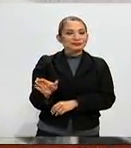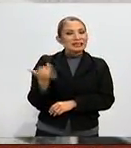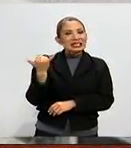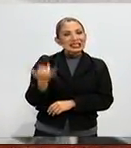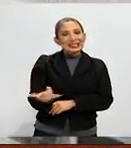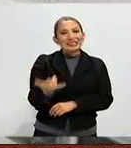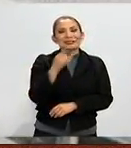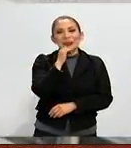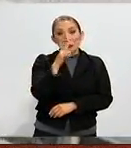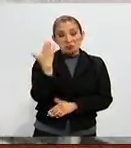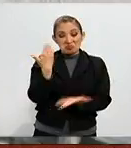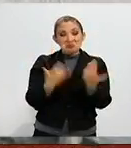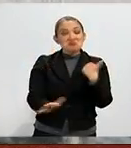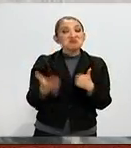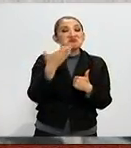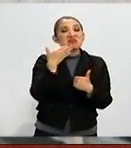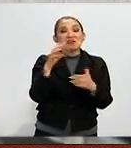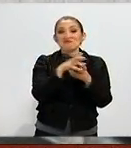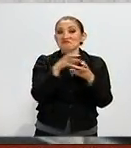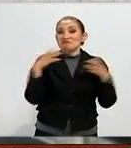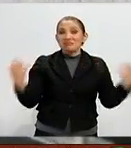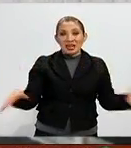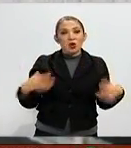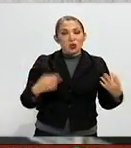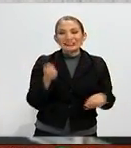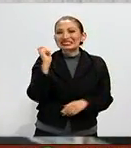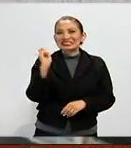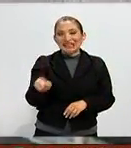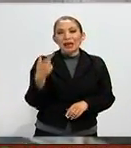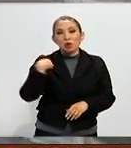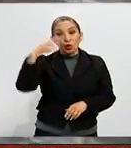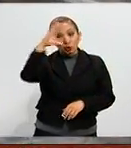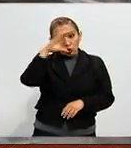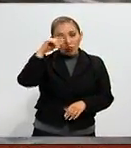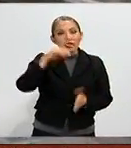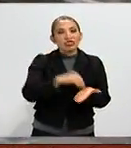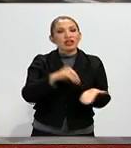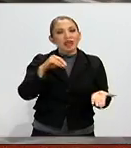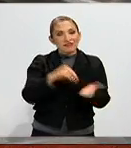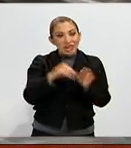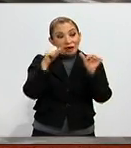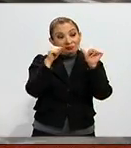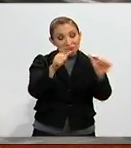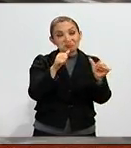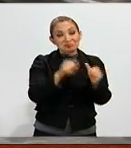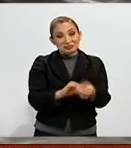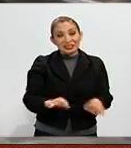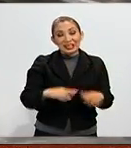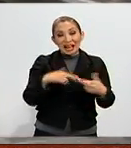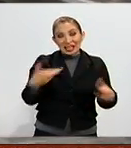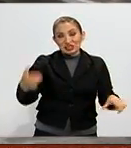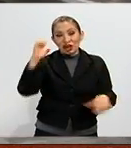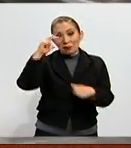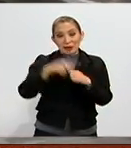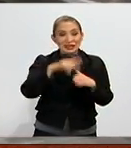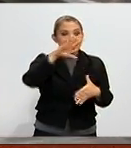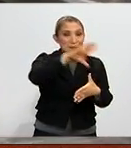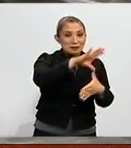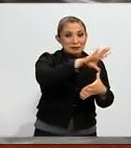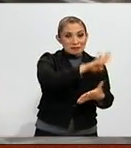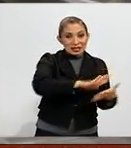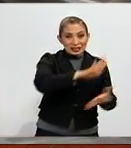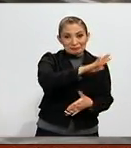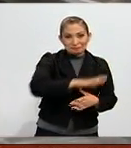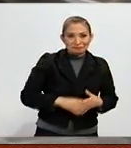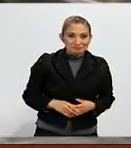y ha tenido un éxito muy, muy grande, lo que significa que la cultura todavía es importante en las relaciones europeas y de